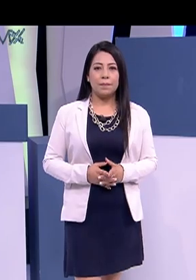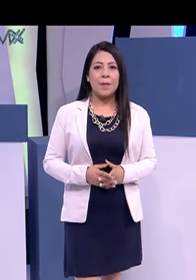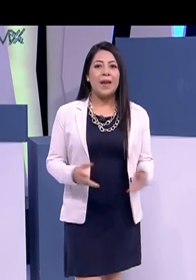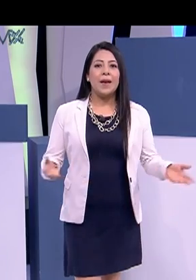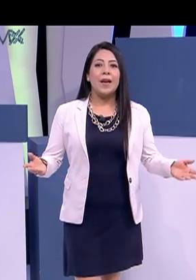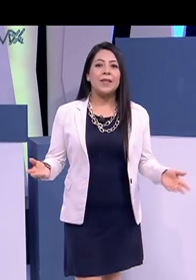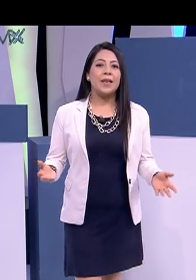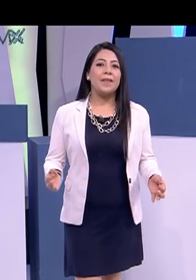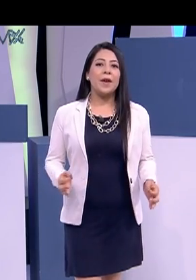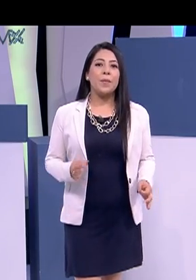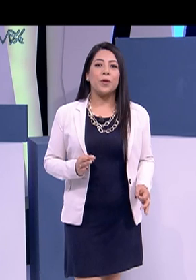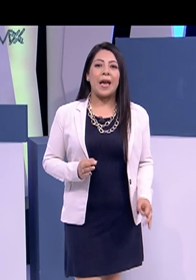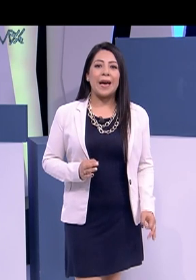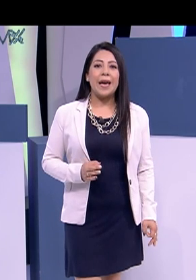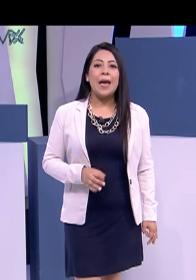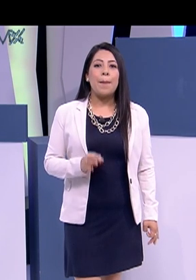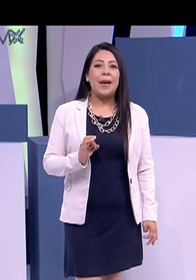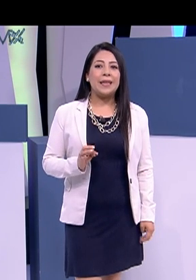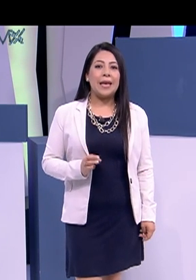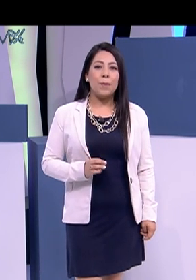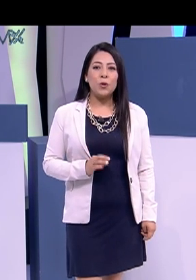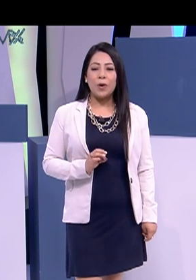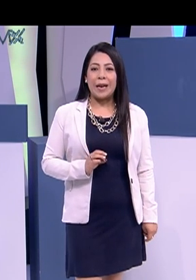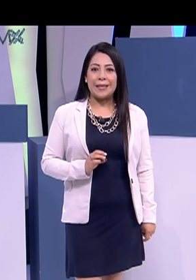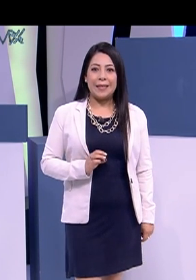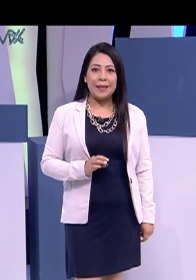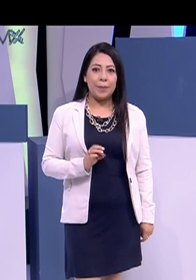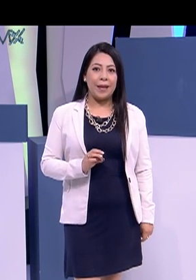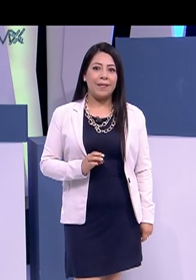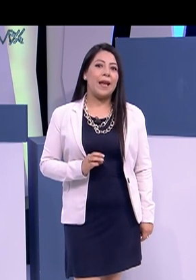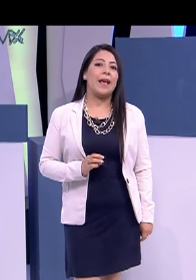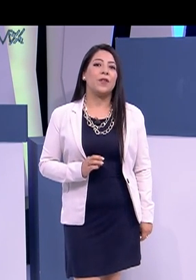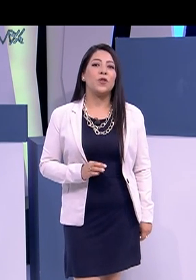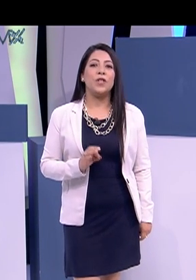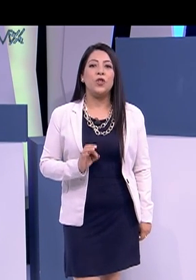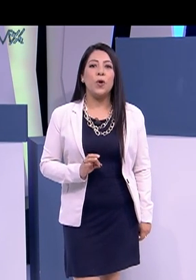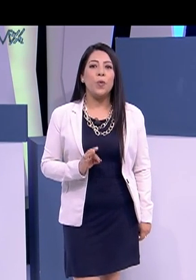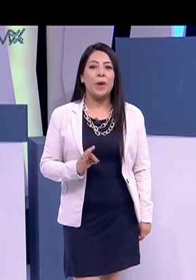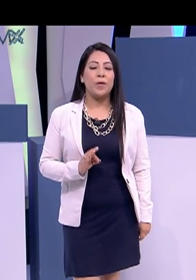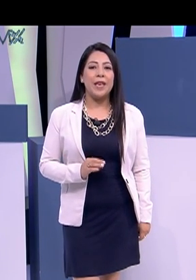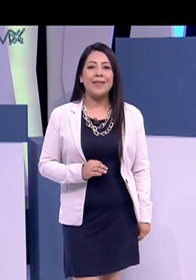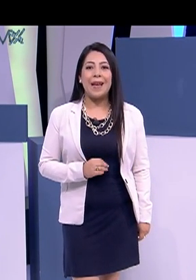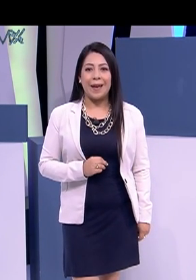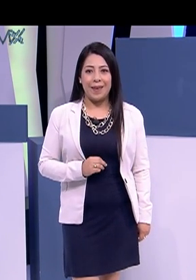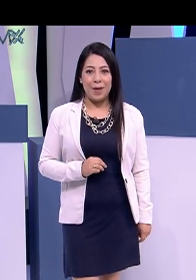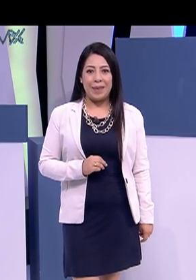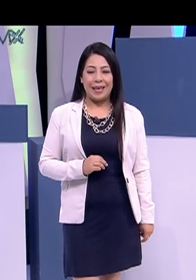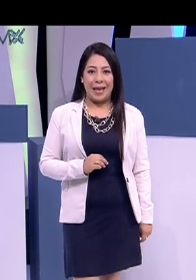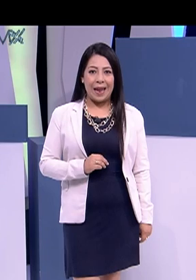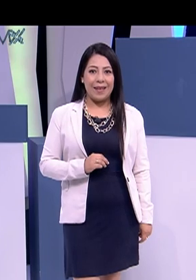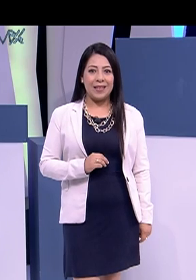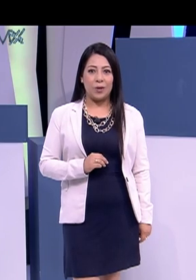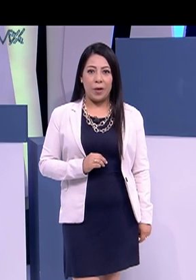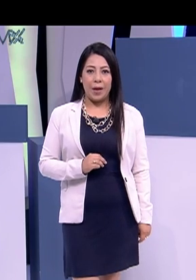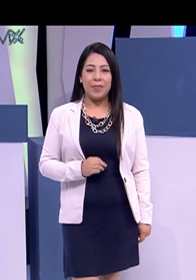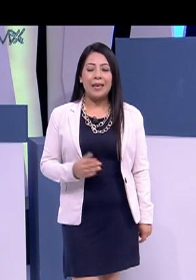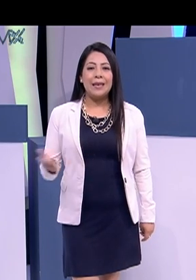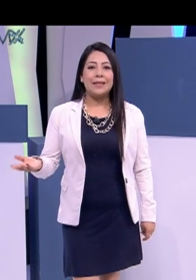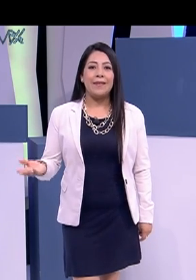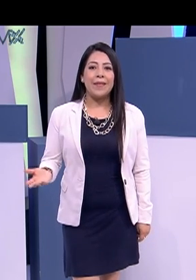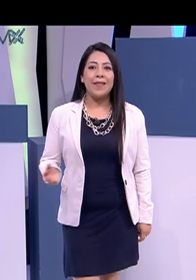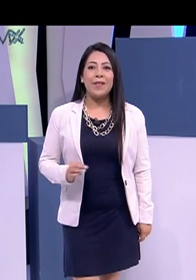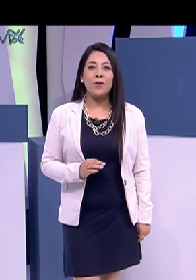normales. En el siguiente reportaje, platicamos con el recientemente electo sillón número 10 de la Academia Mexicana de